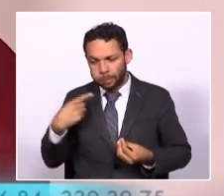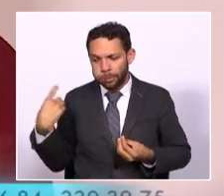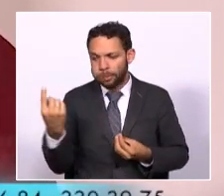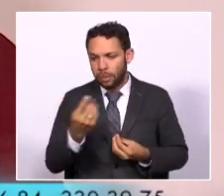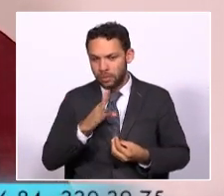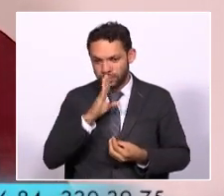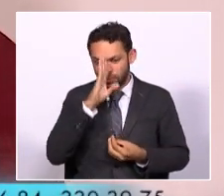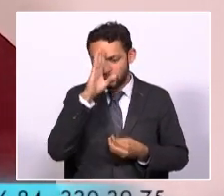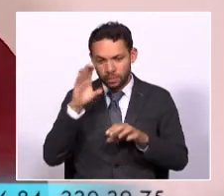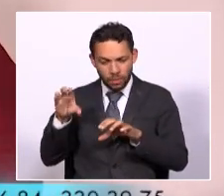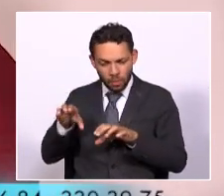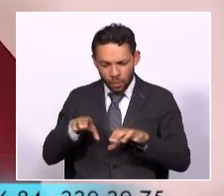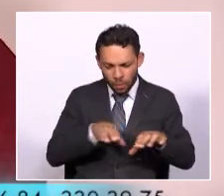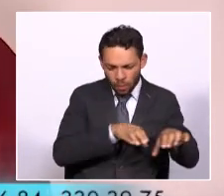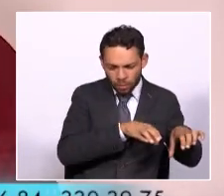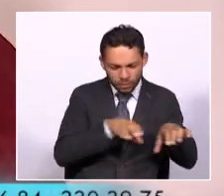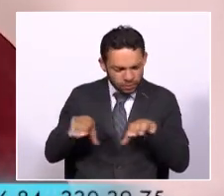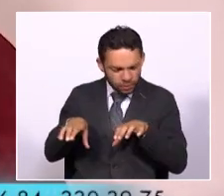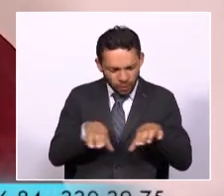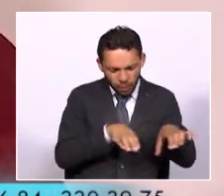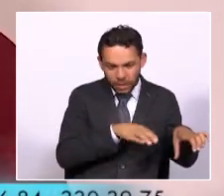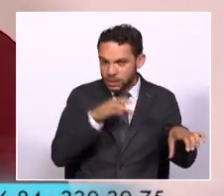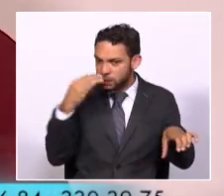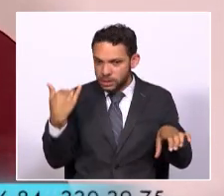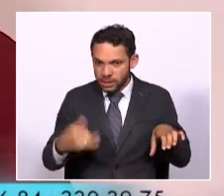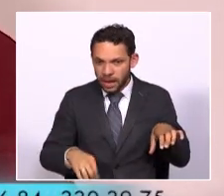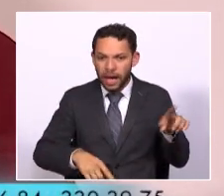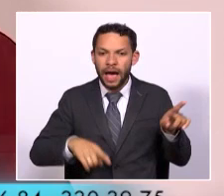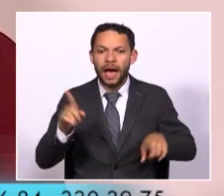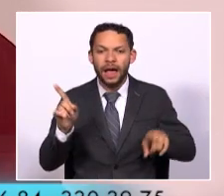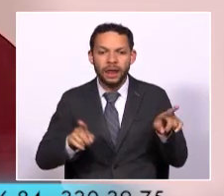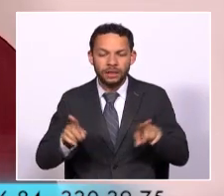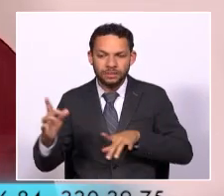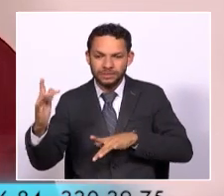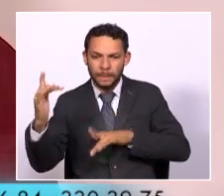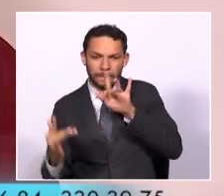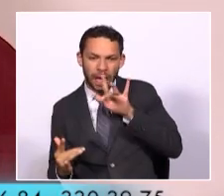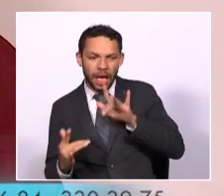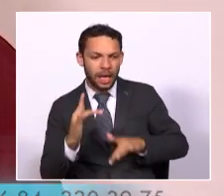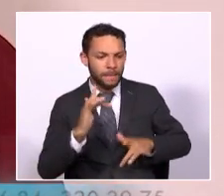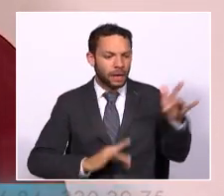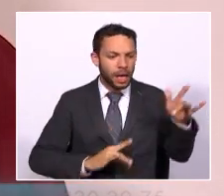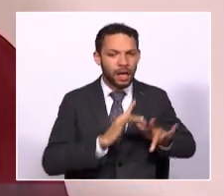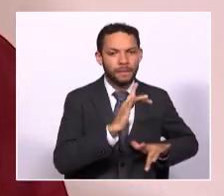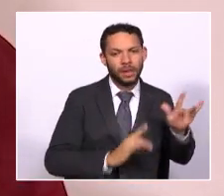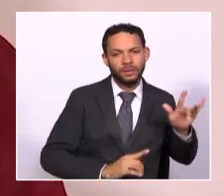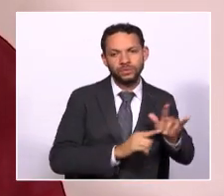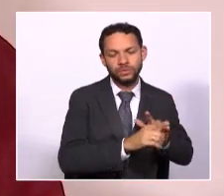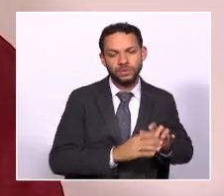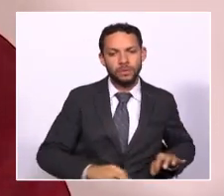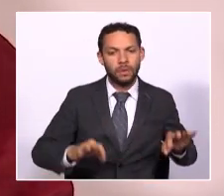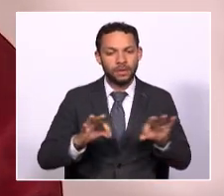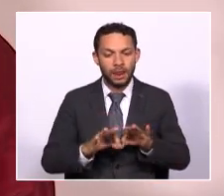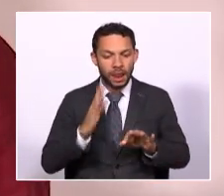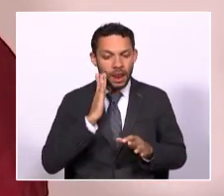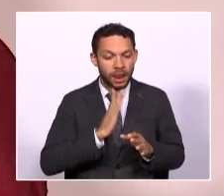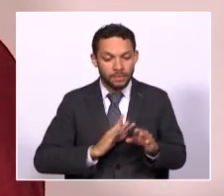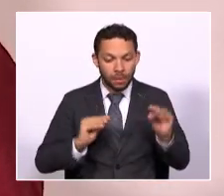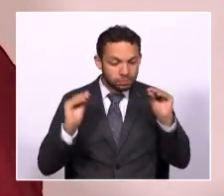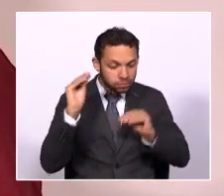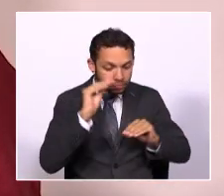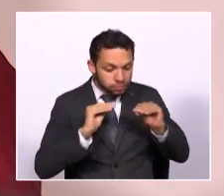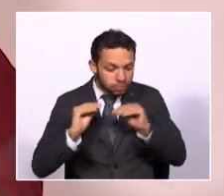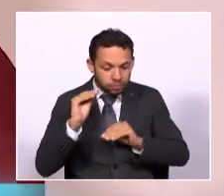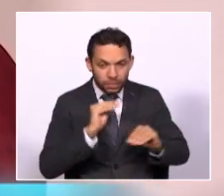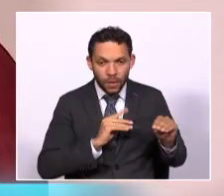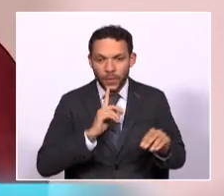cotidianos y que se están realizando de manera inadecuada o no obedecen precisamente a los estándares de higiene postural y que desencadenan